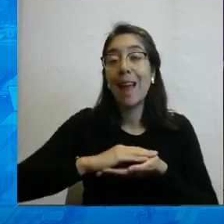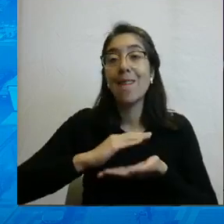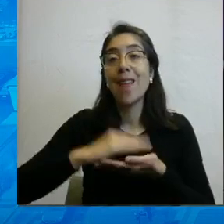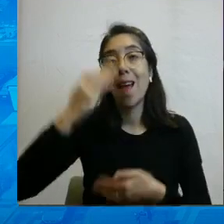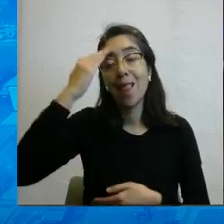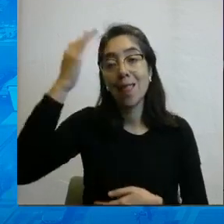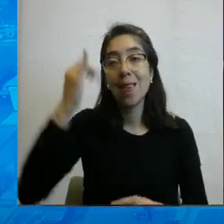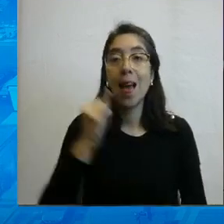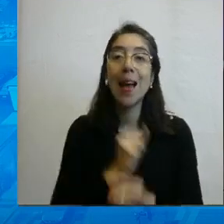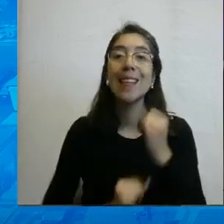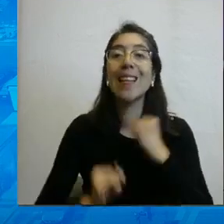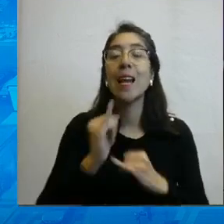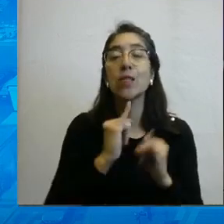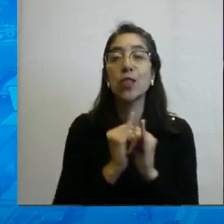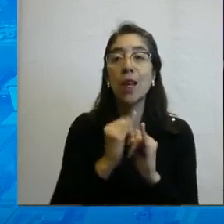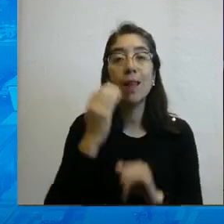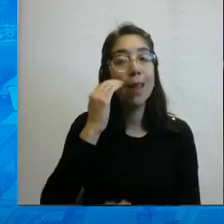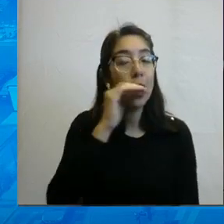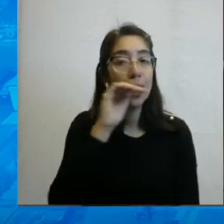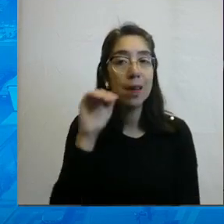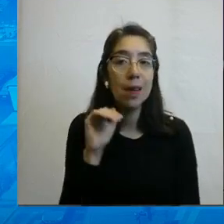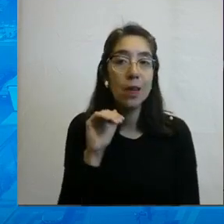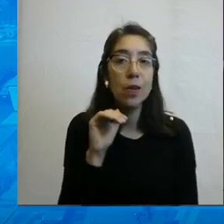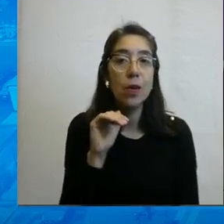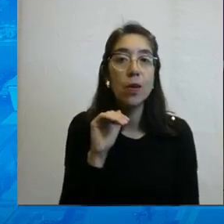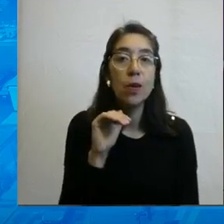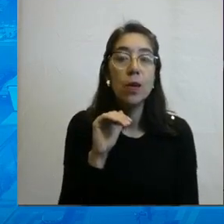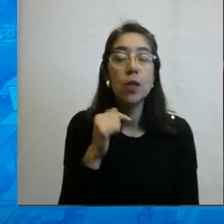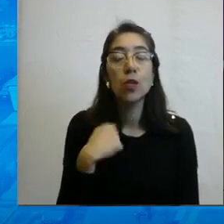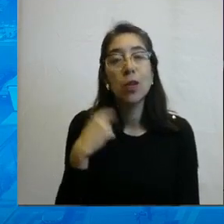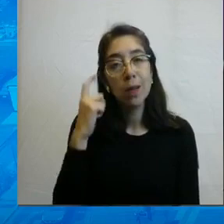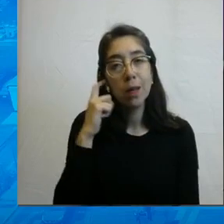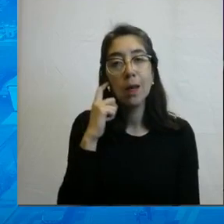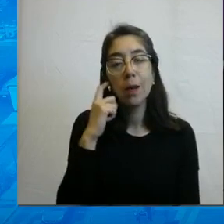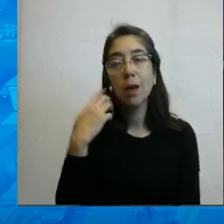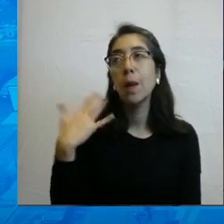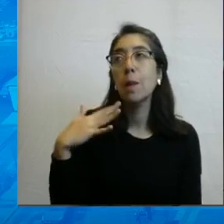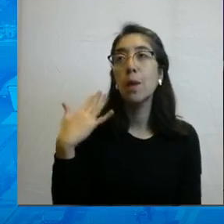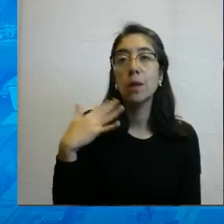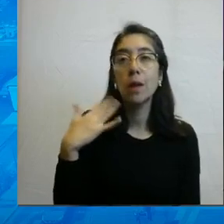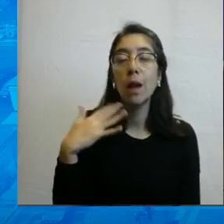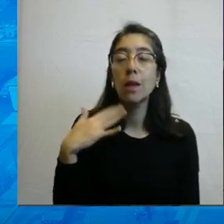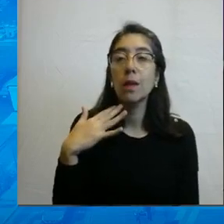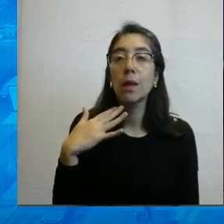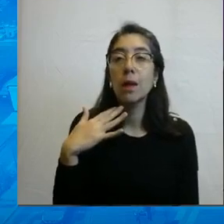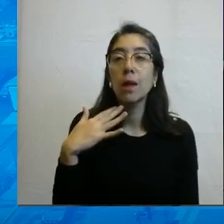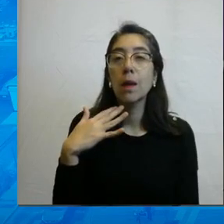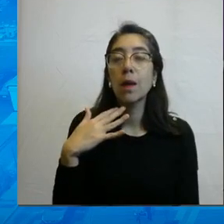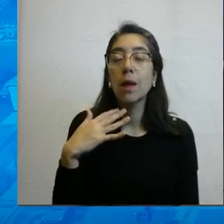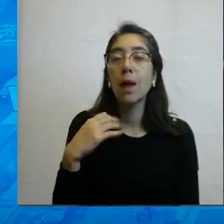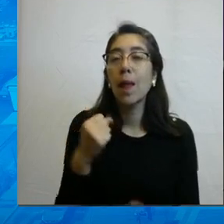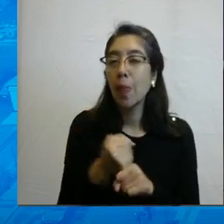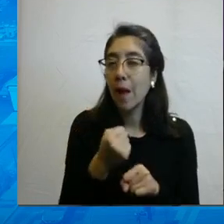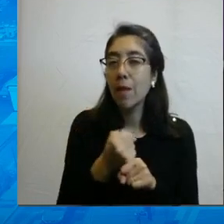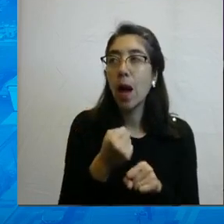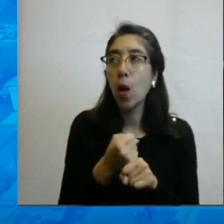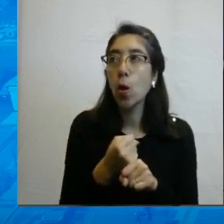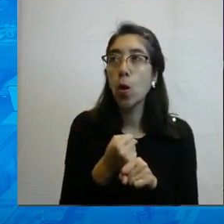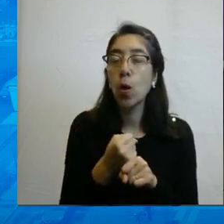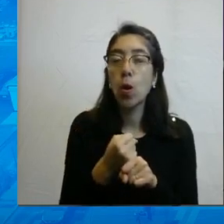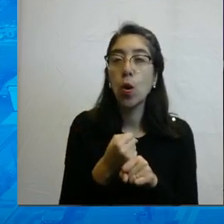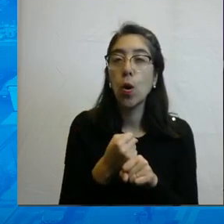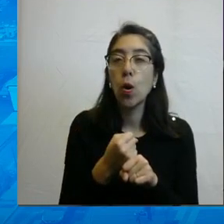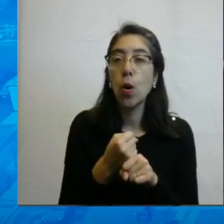parece que sería muy importante, a propósito del trabajo que estamos haciendo respecto a derechos humanos, conservar y